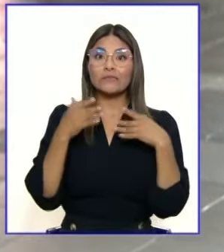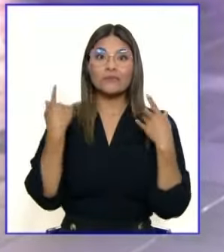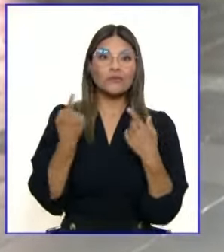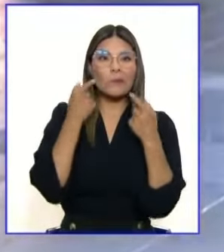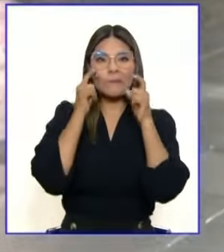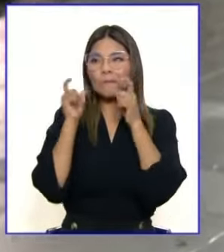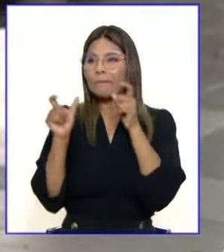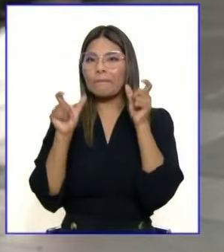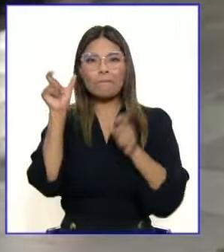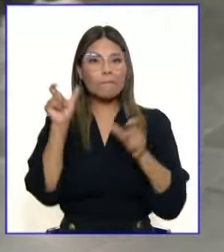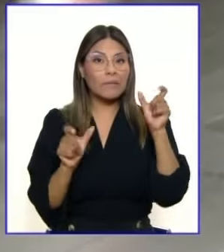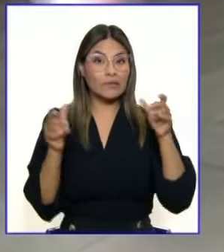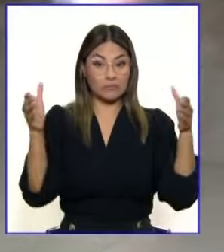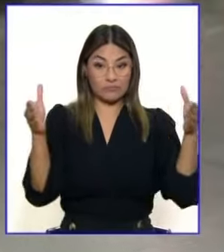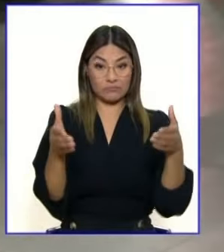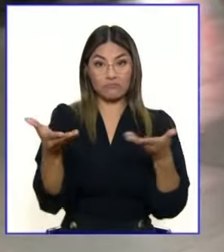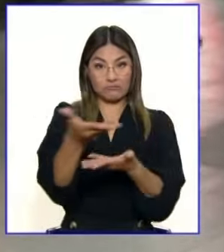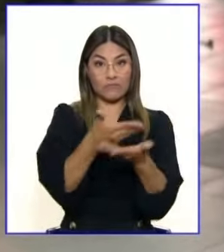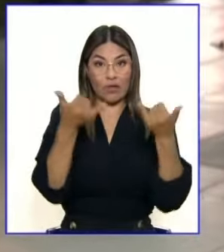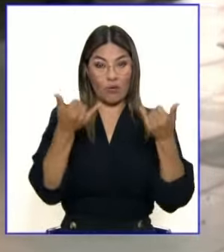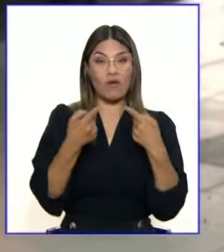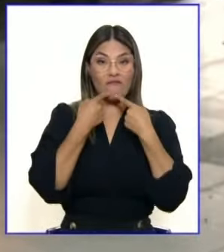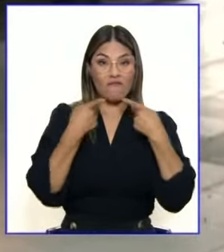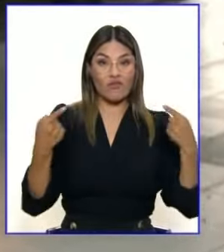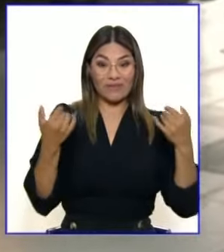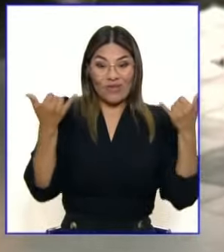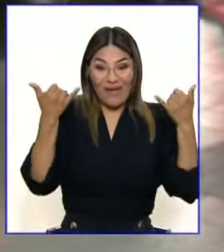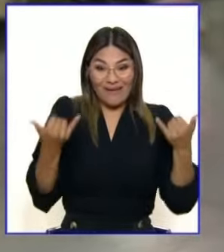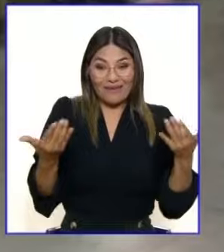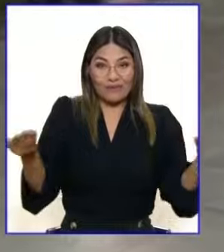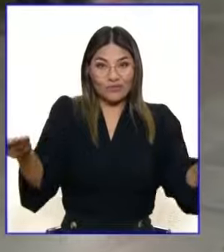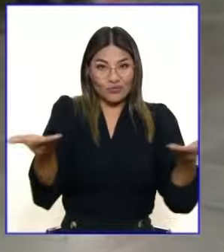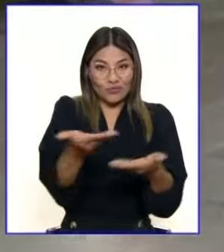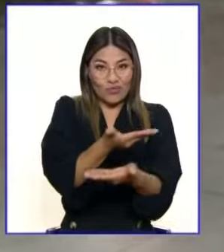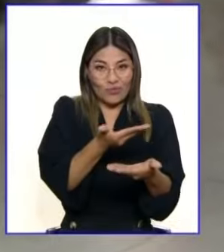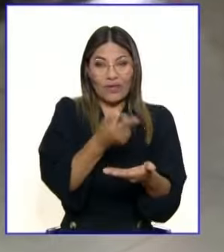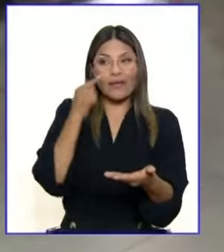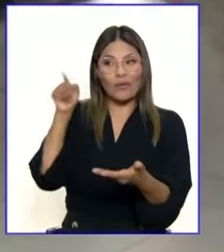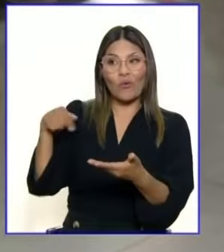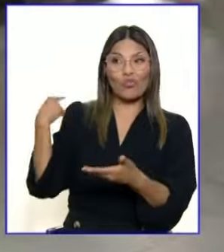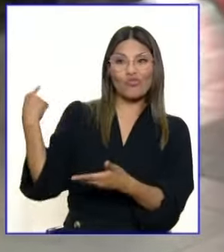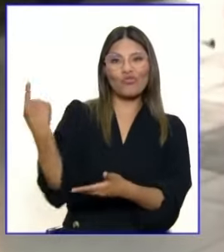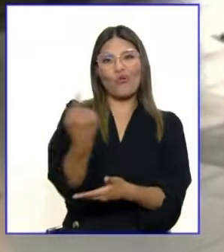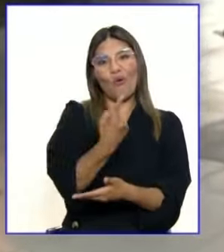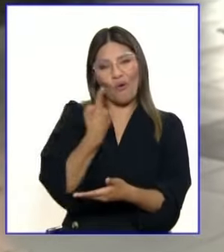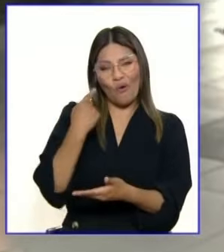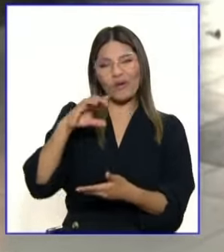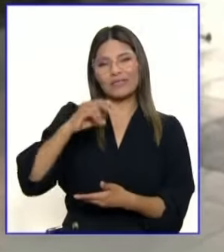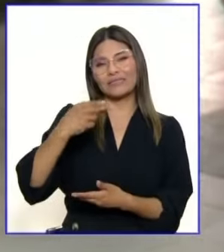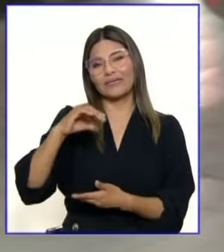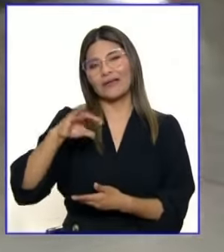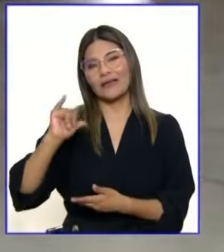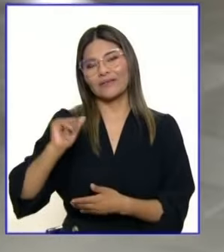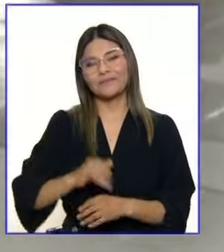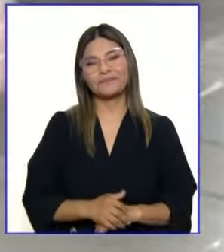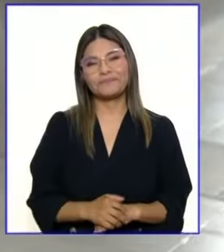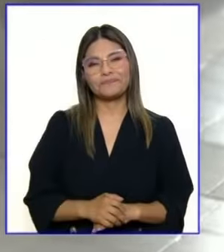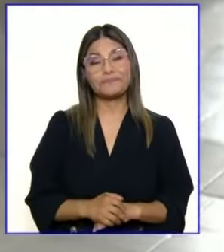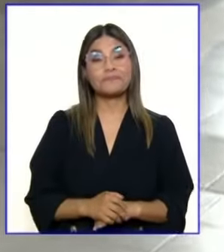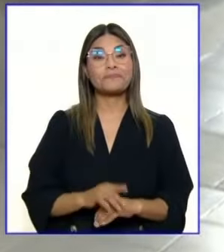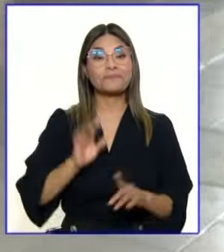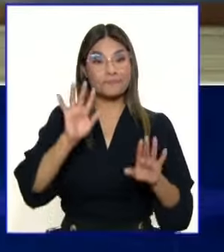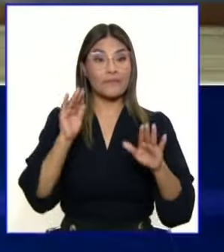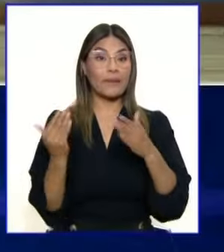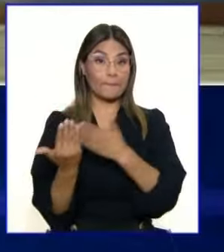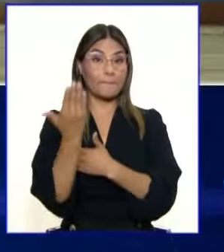solo en el mismo puerto donde ya hemos estado reportando, sino también en toda la ciudad de Chancay. Antes que quiero contarte. Nosotros estuvimos en la